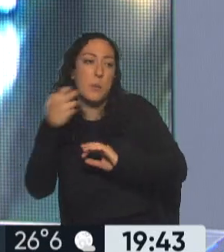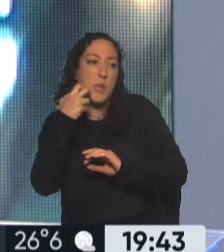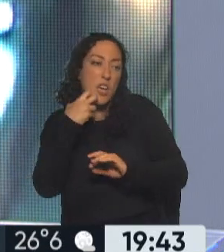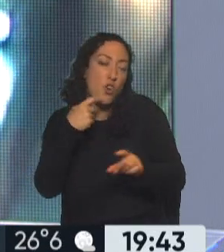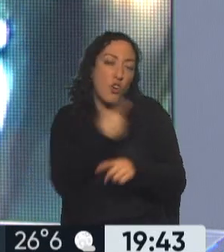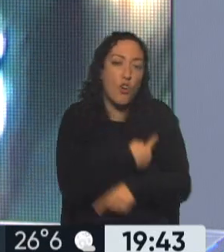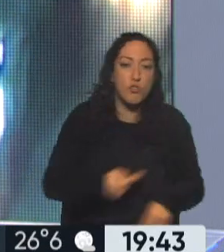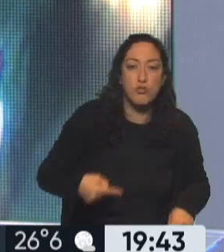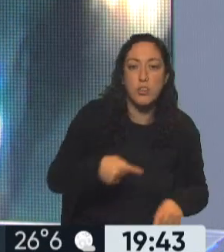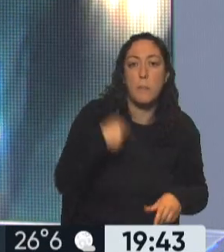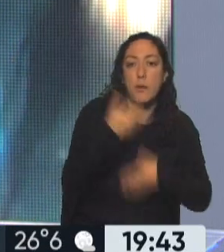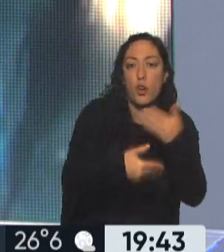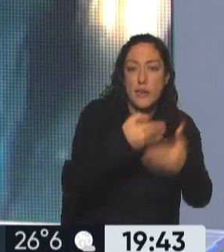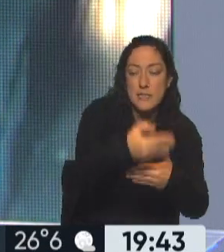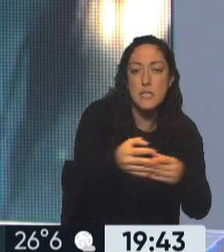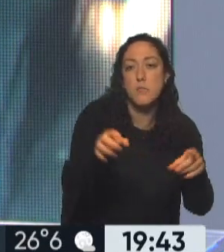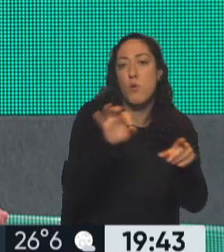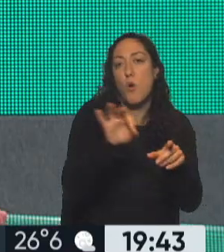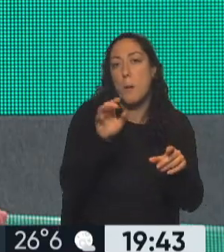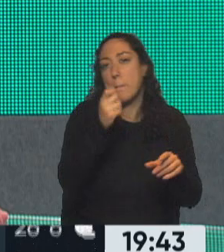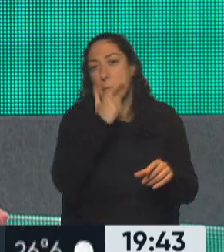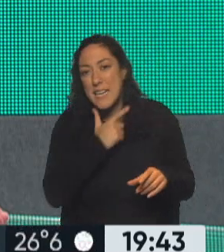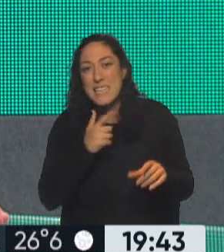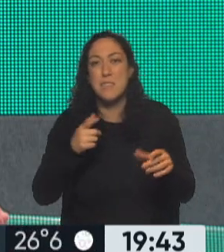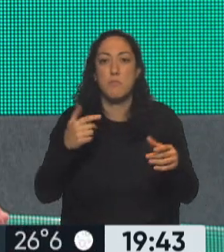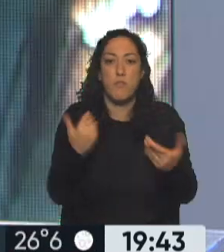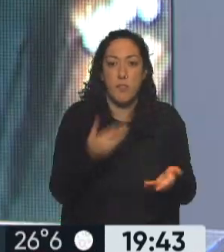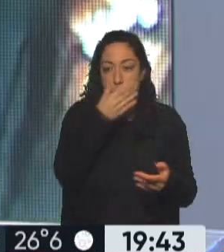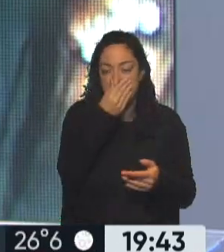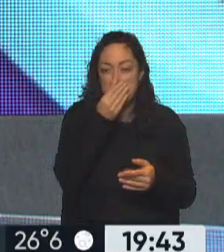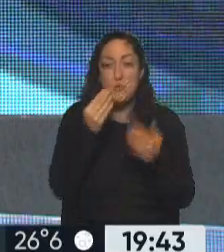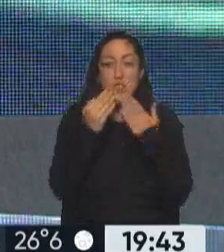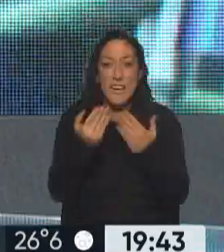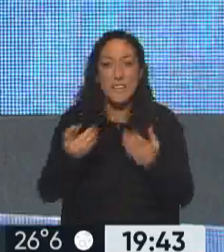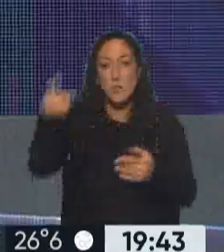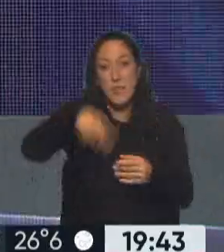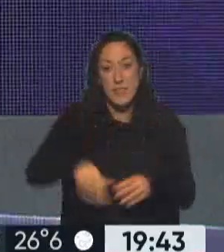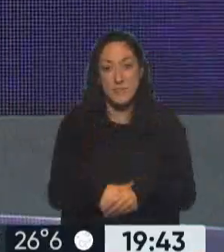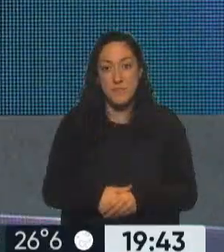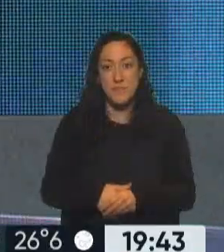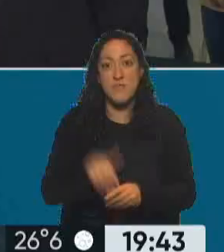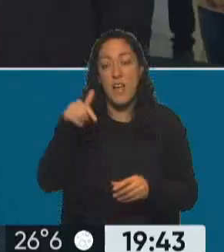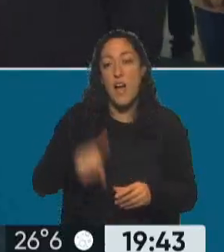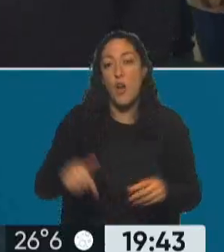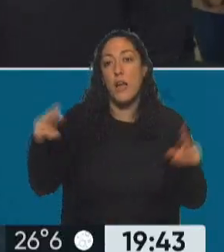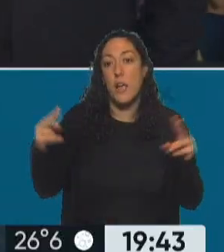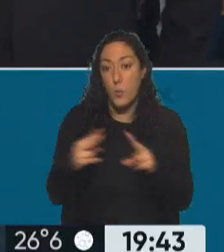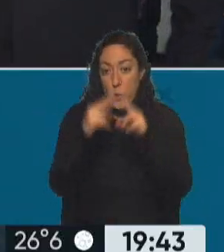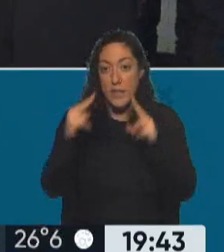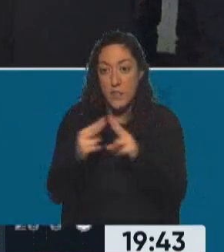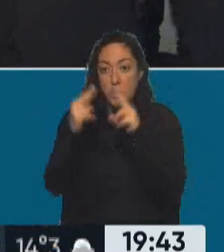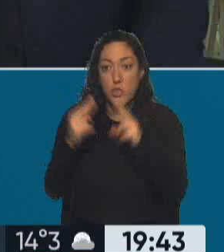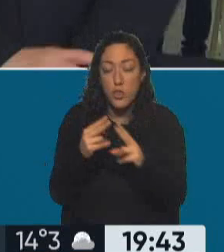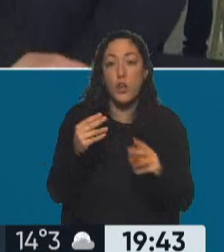política, tanto del progresismo como del macrismo. Está bien. Elman, muchas gracias. A ustedes. Gracias, Juan. Vamos al encuentro de Gustavo Zulach. Tenemos al